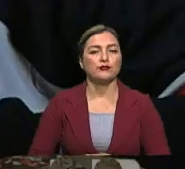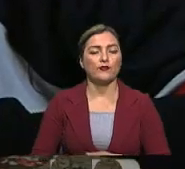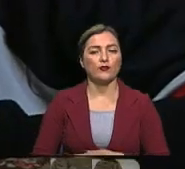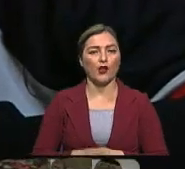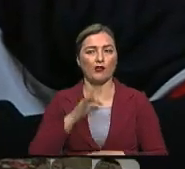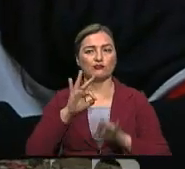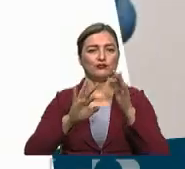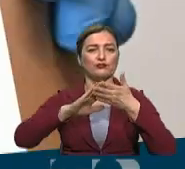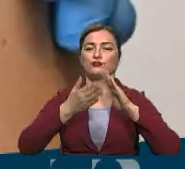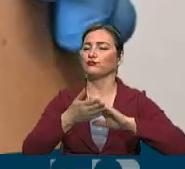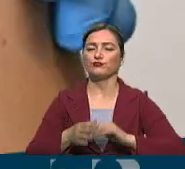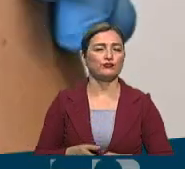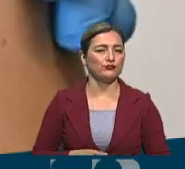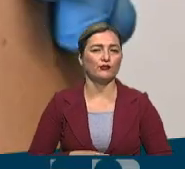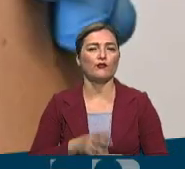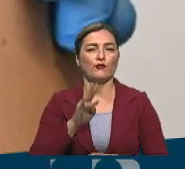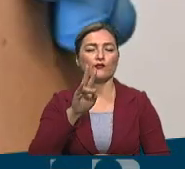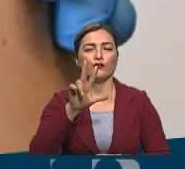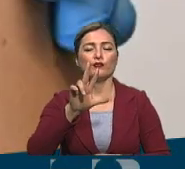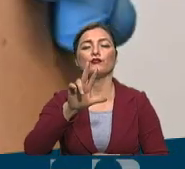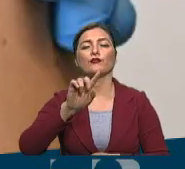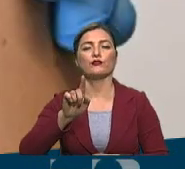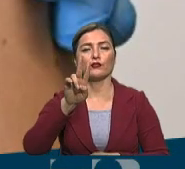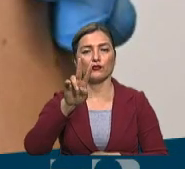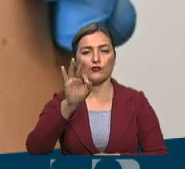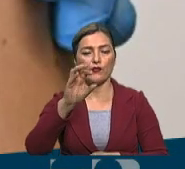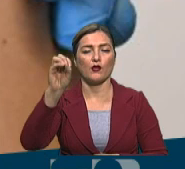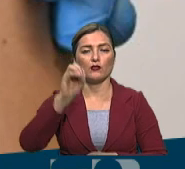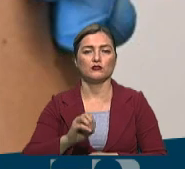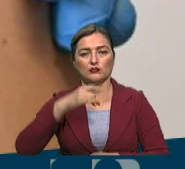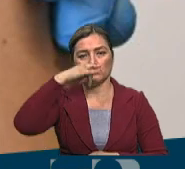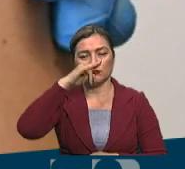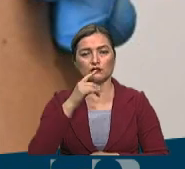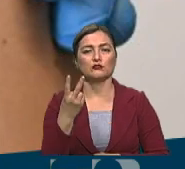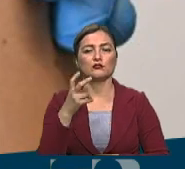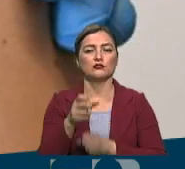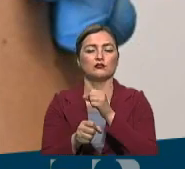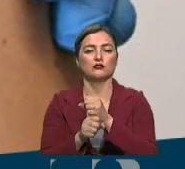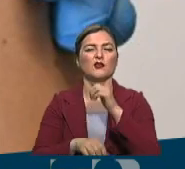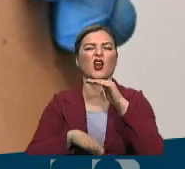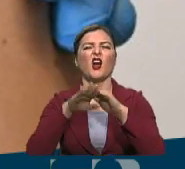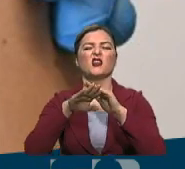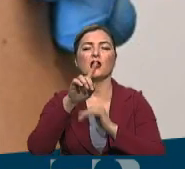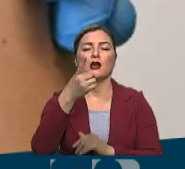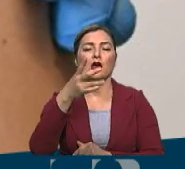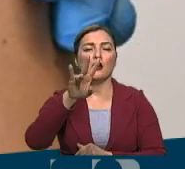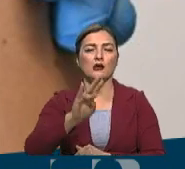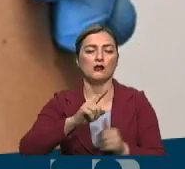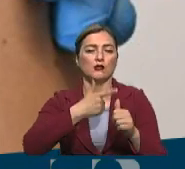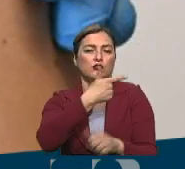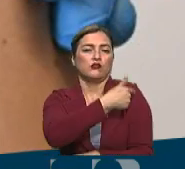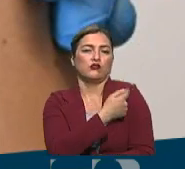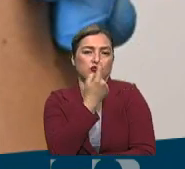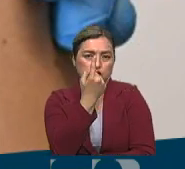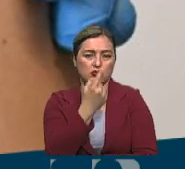hay contagios comunitarios y el 73,29% de niños de 12 a 17 años tiene la primera dosis contra